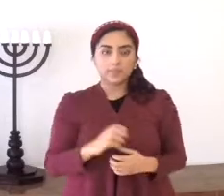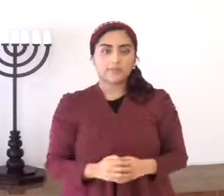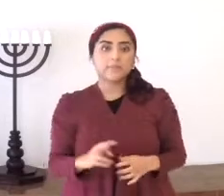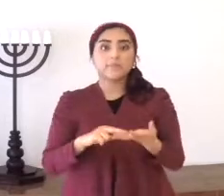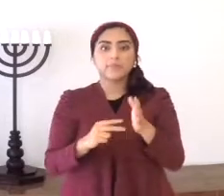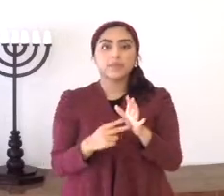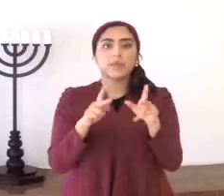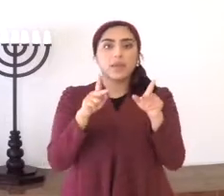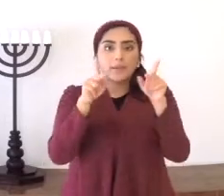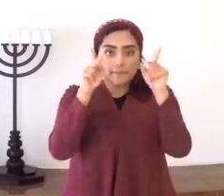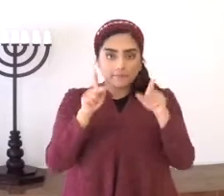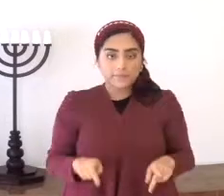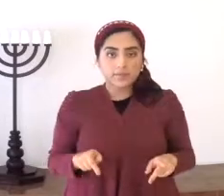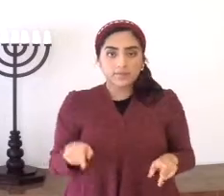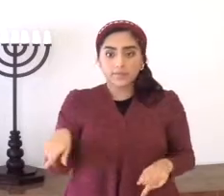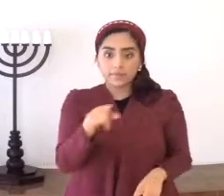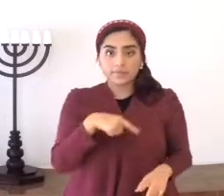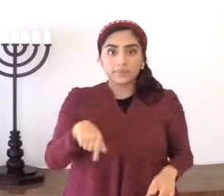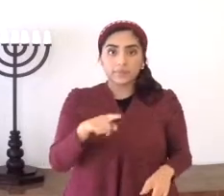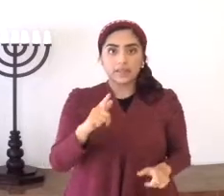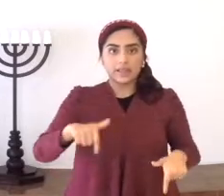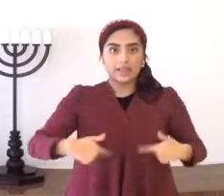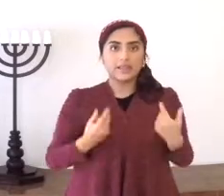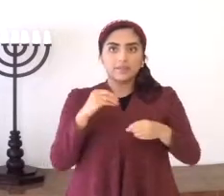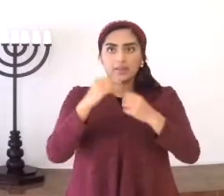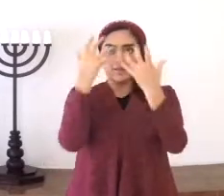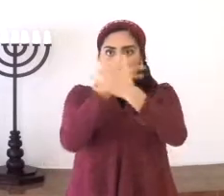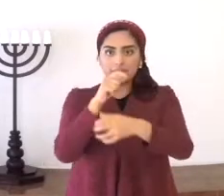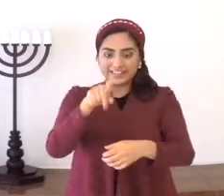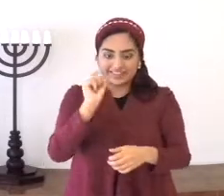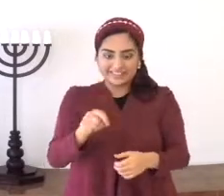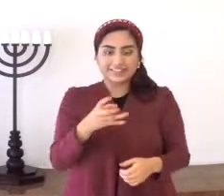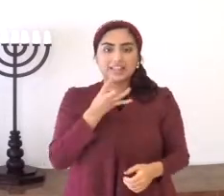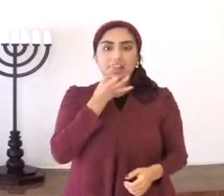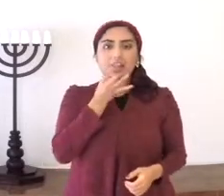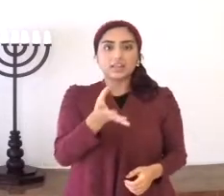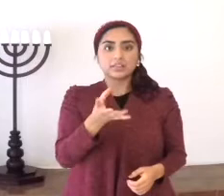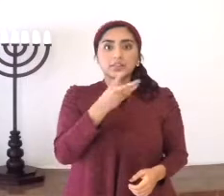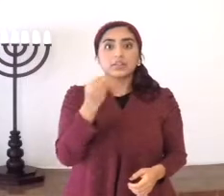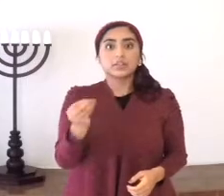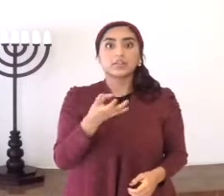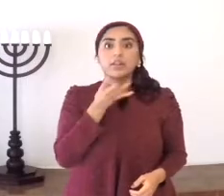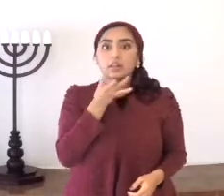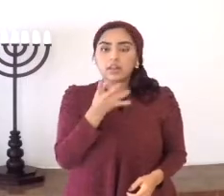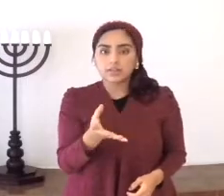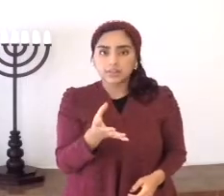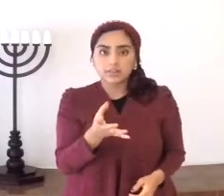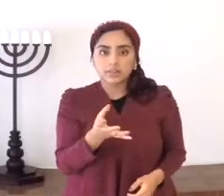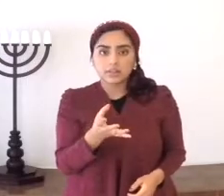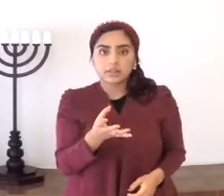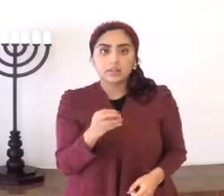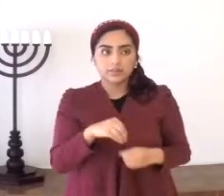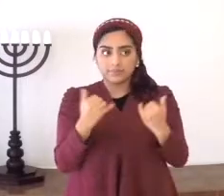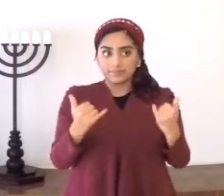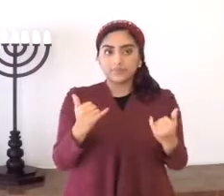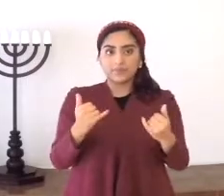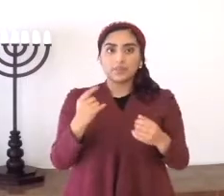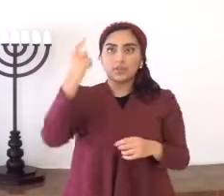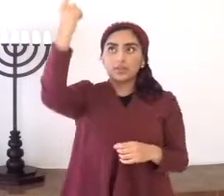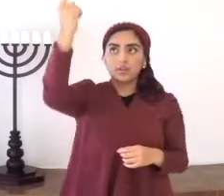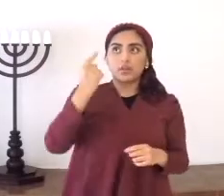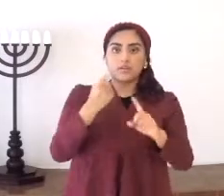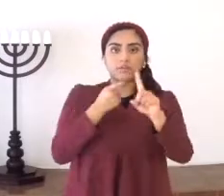70. Entonces el pueblo estaba viviendo en tinieblas, necesitaba la luz. Y la